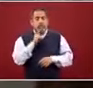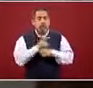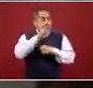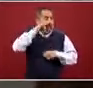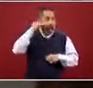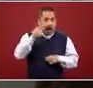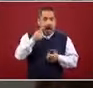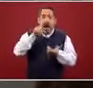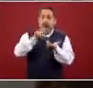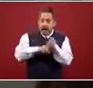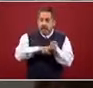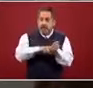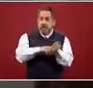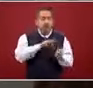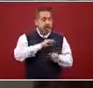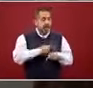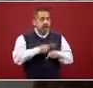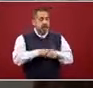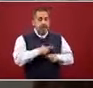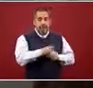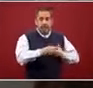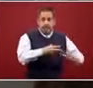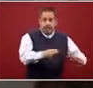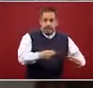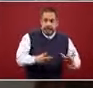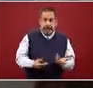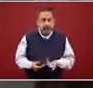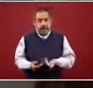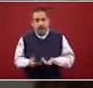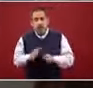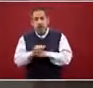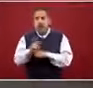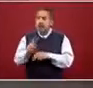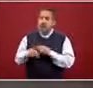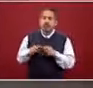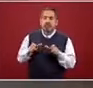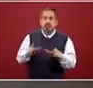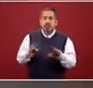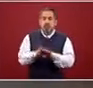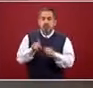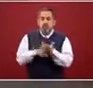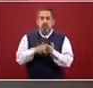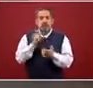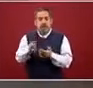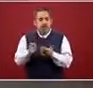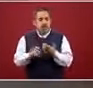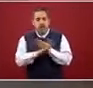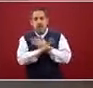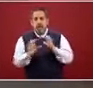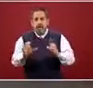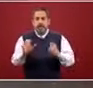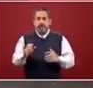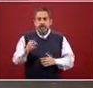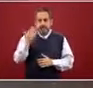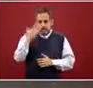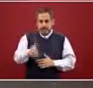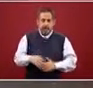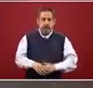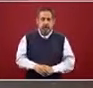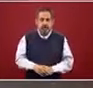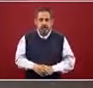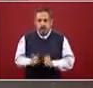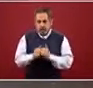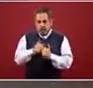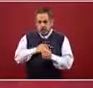personas que pueden empezar a transmitir la enfermedad. Entonces ahí, ¿qué medidas se deberían de tomar o qué prevención? Eso sería de mi parte. Con